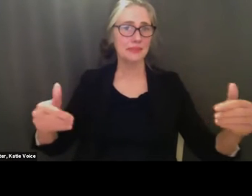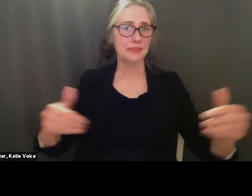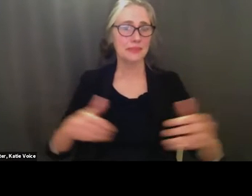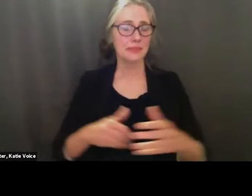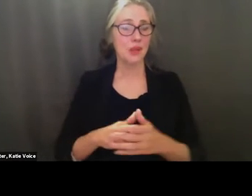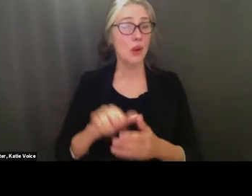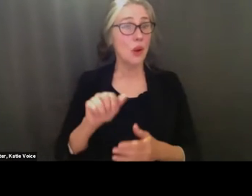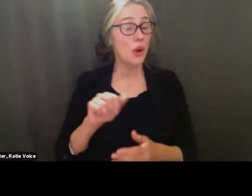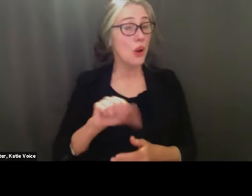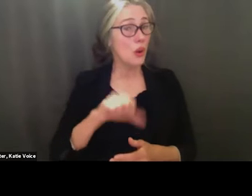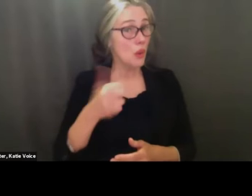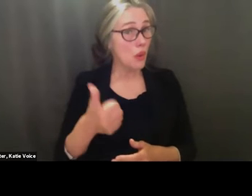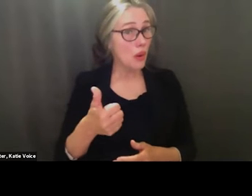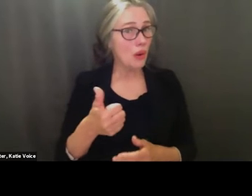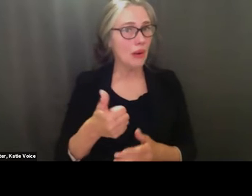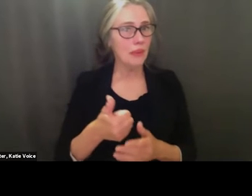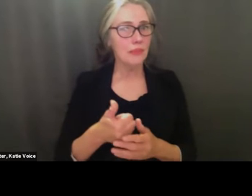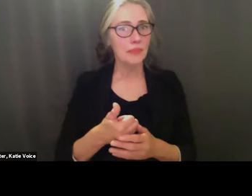o.